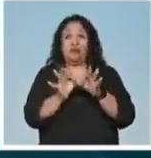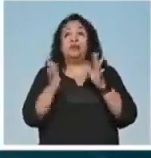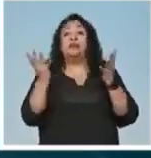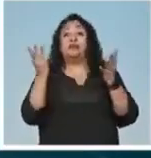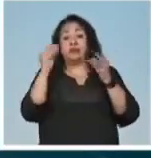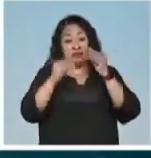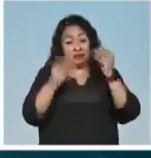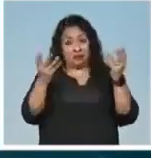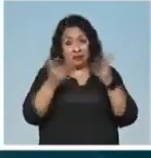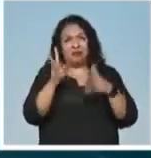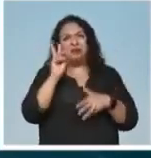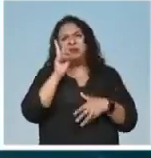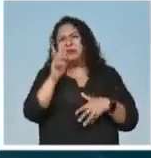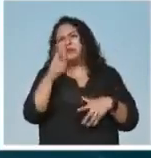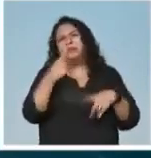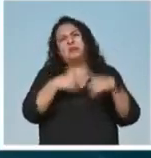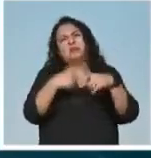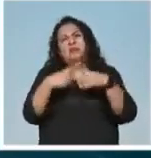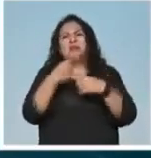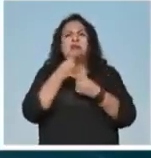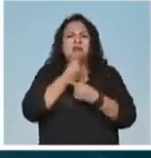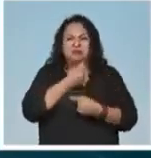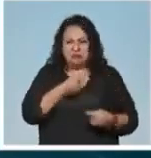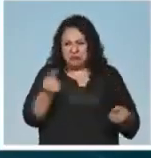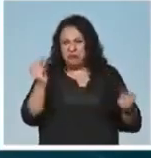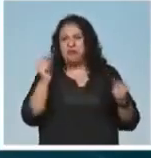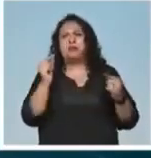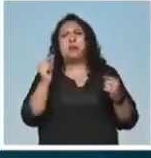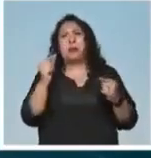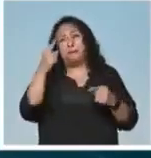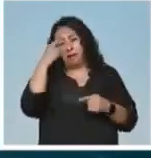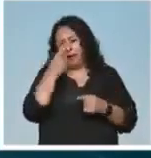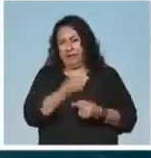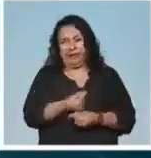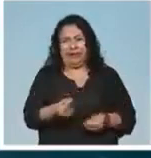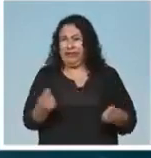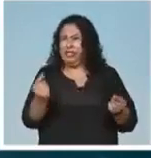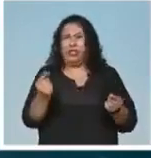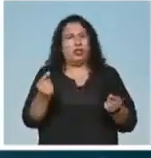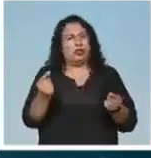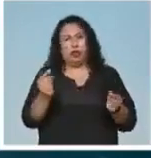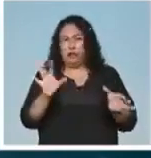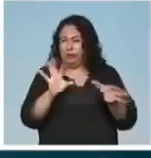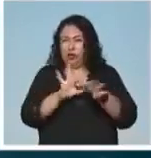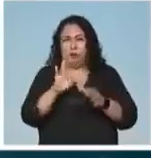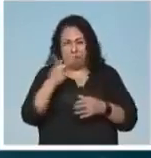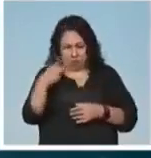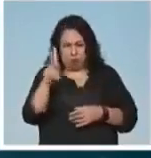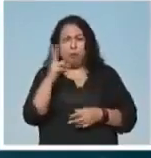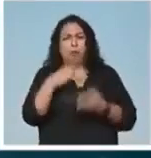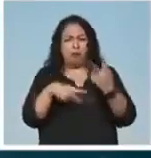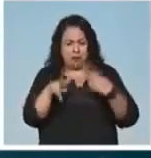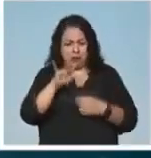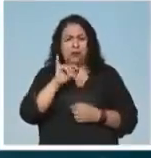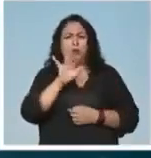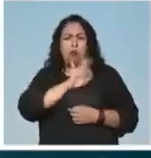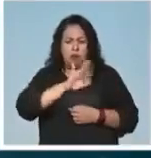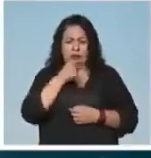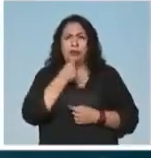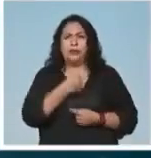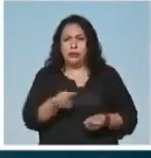de tal manera que la pueden ver niños, aunque no es para infancias hecha, pero la pueden venir a ver niños, sí, claro